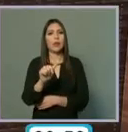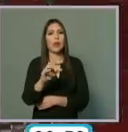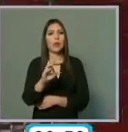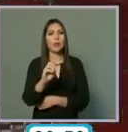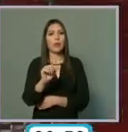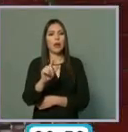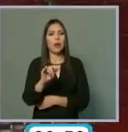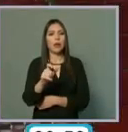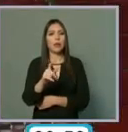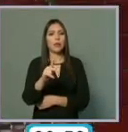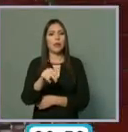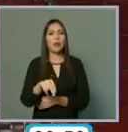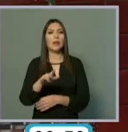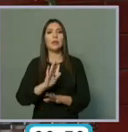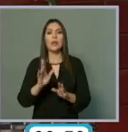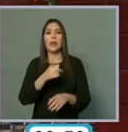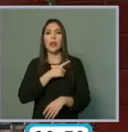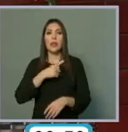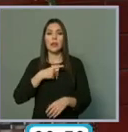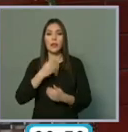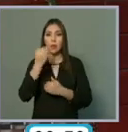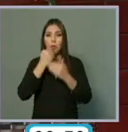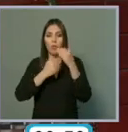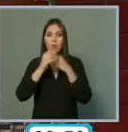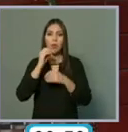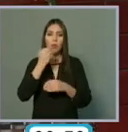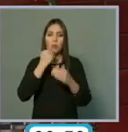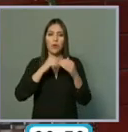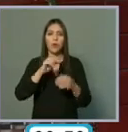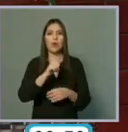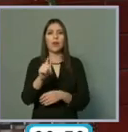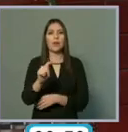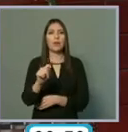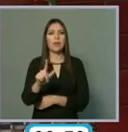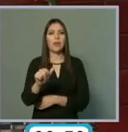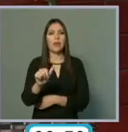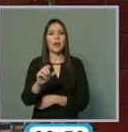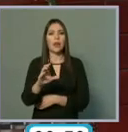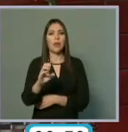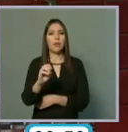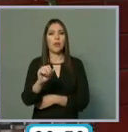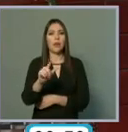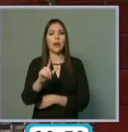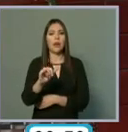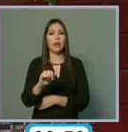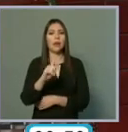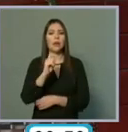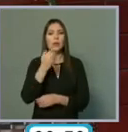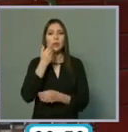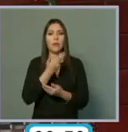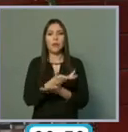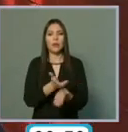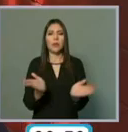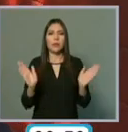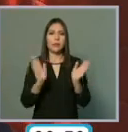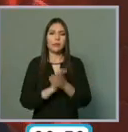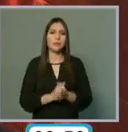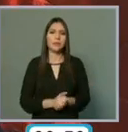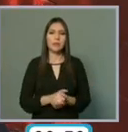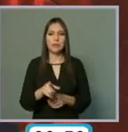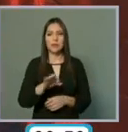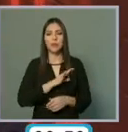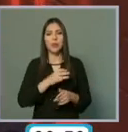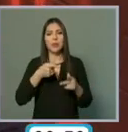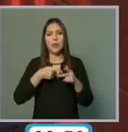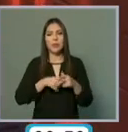o durante la comida. Tlacuali, plato, manjar, vianda, todo cuanto se come, ¿no? Pero es que igual podríamos partir de aquí, ¿no,